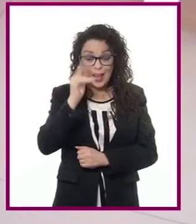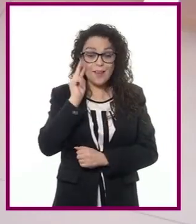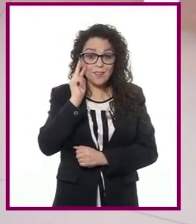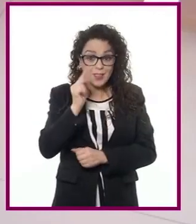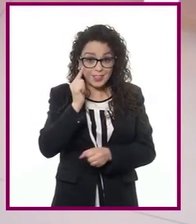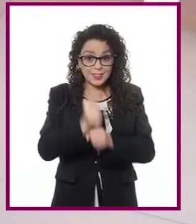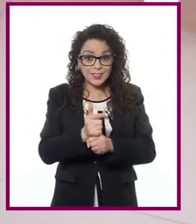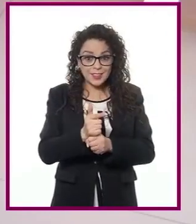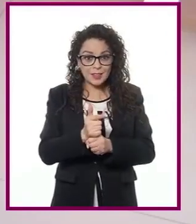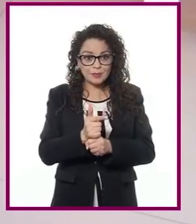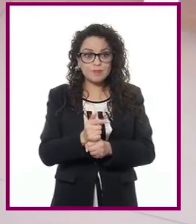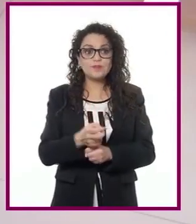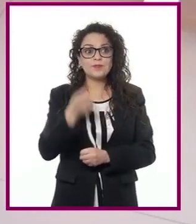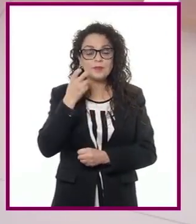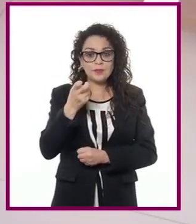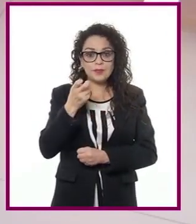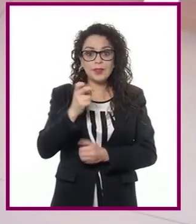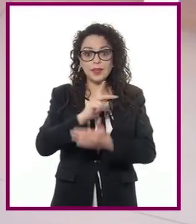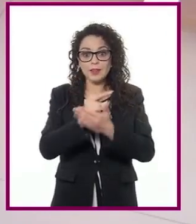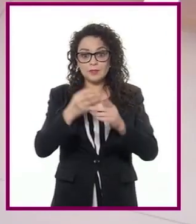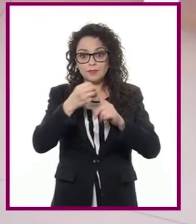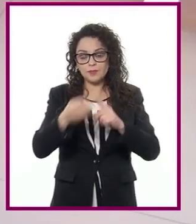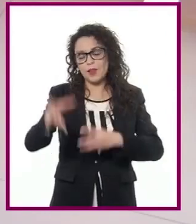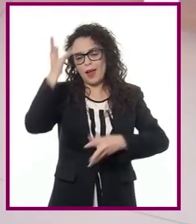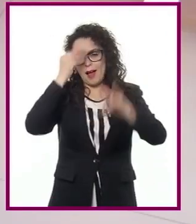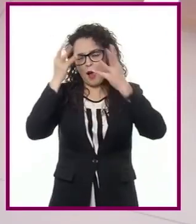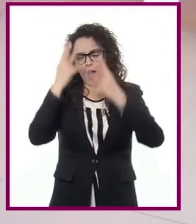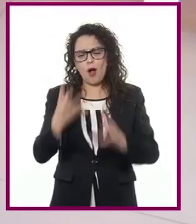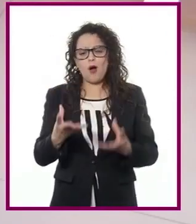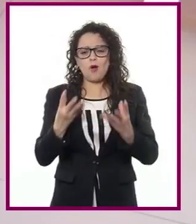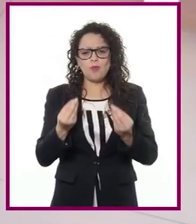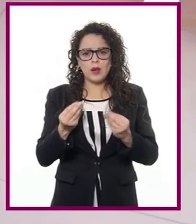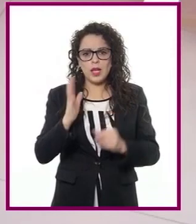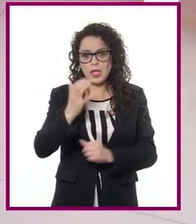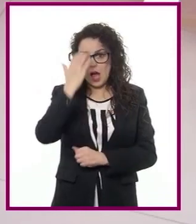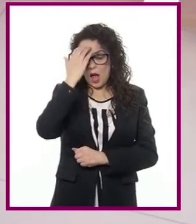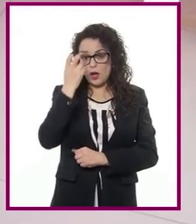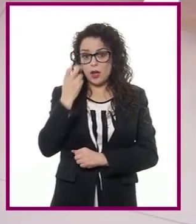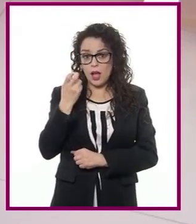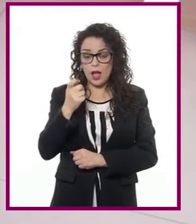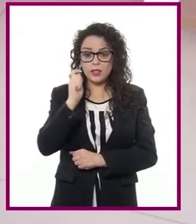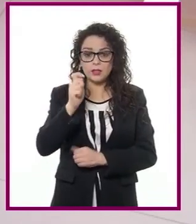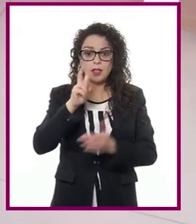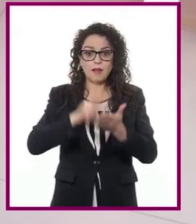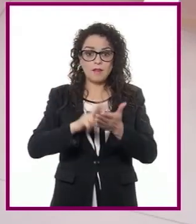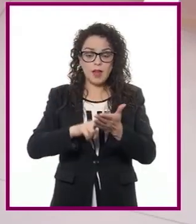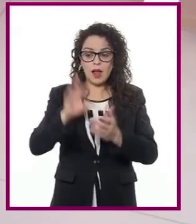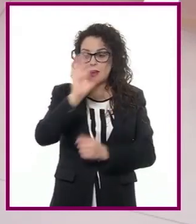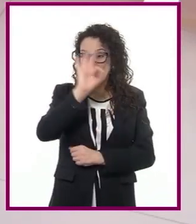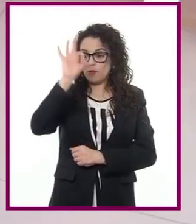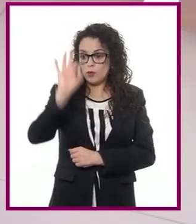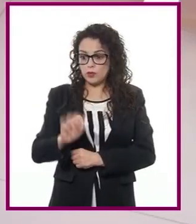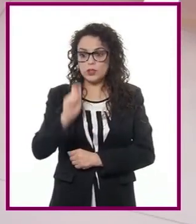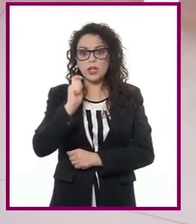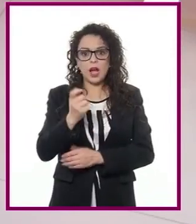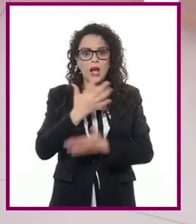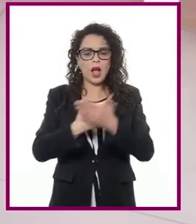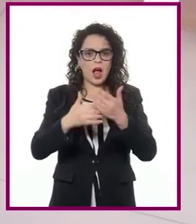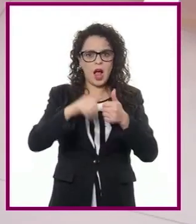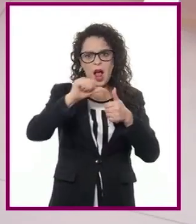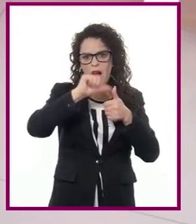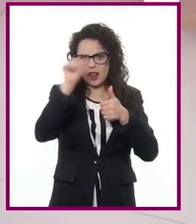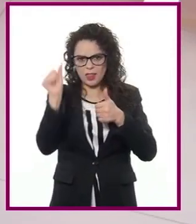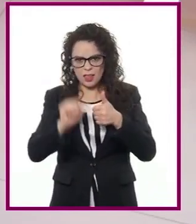Hemos aprendido mucho durante esta sesión. Ahora que ya conocen el valor en porcentajes que requiere una artesanía mexicana, podrán valorar todo